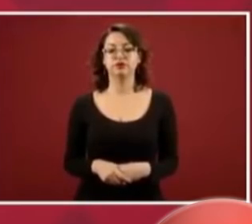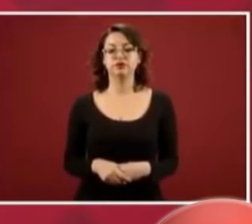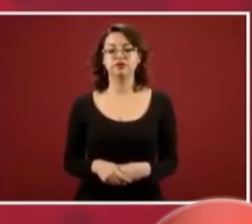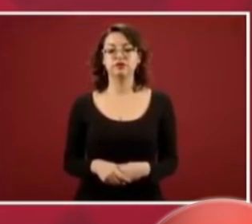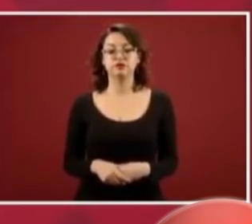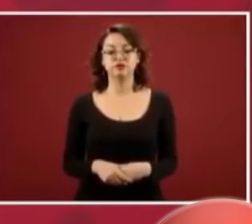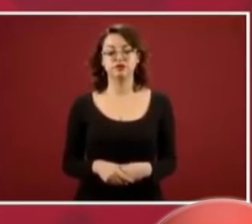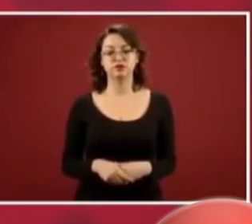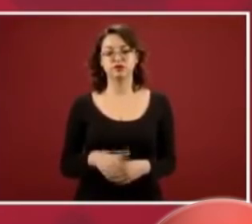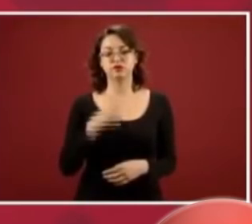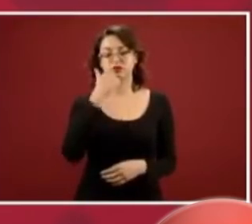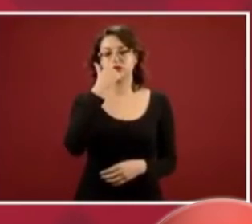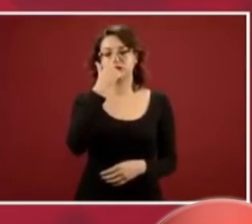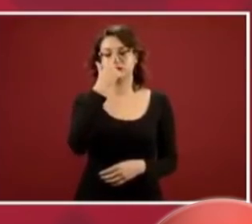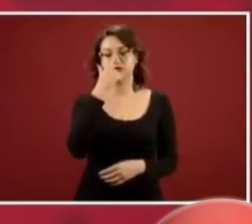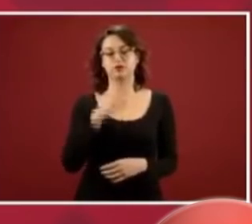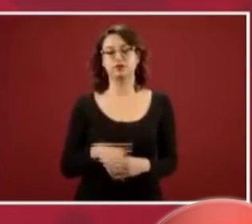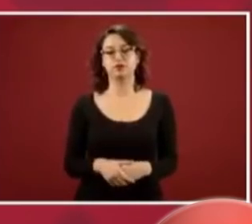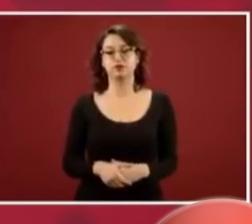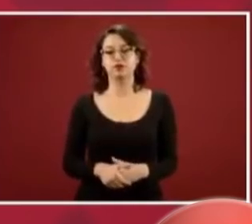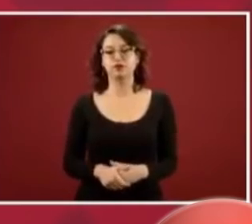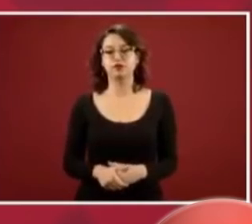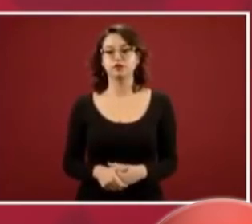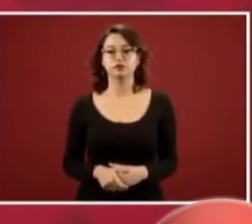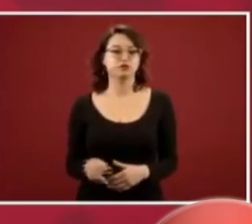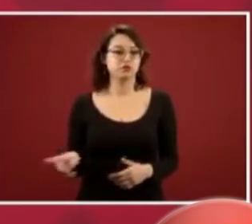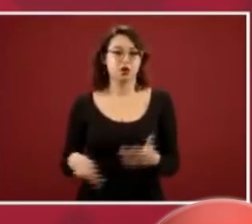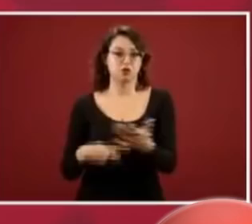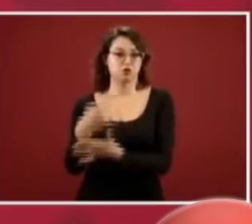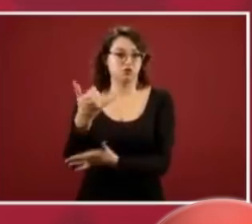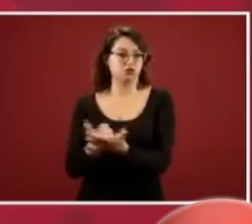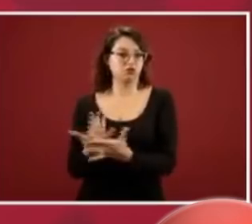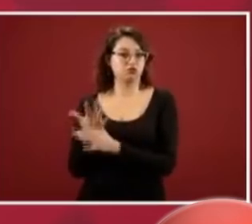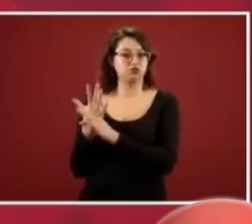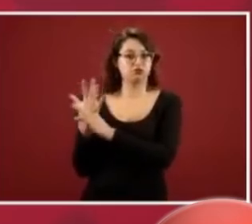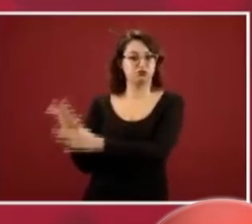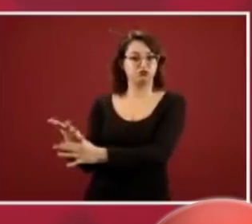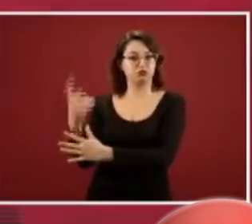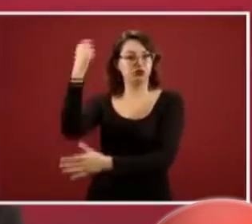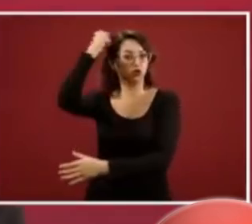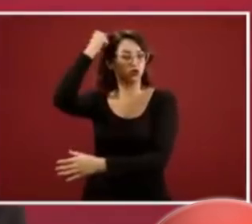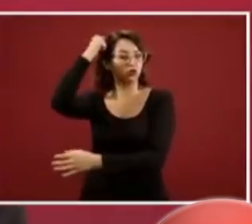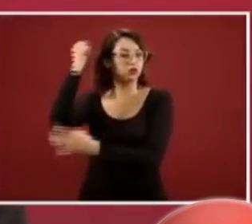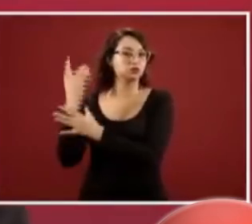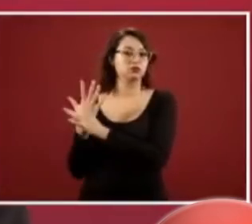Esto de acuerdo al proyecto de Texcoco.